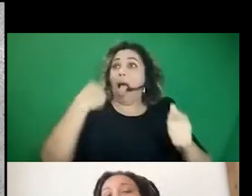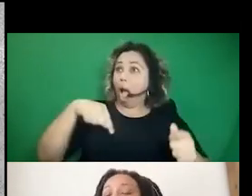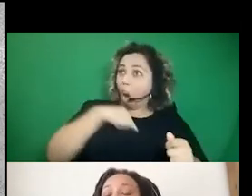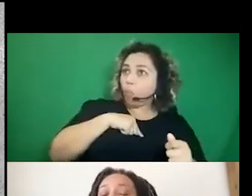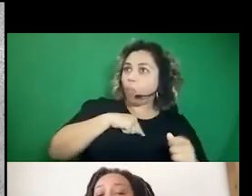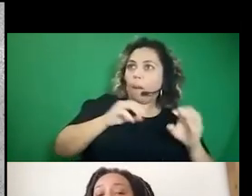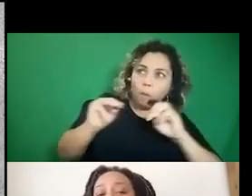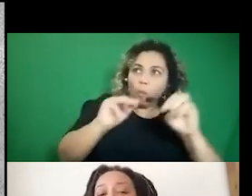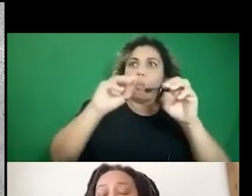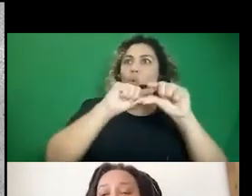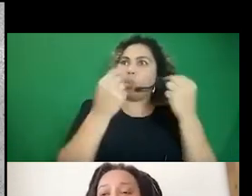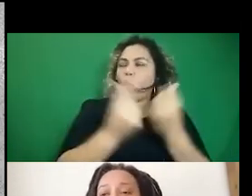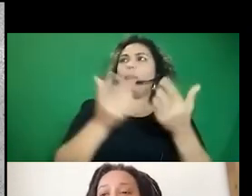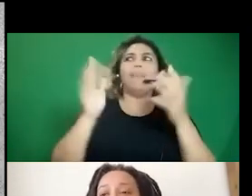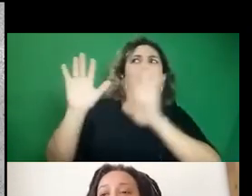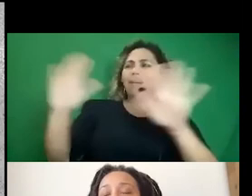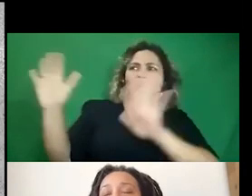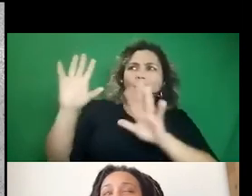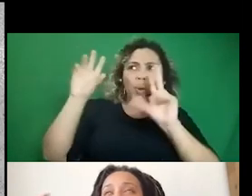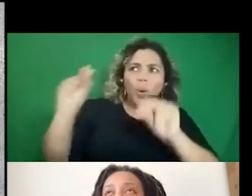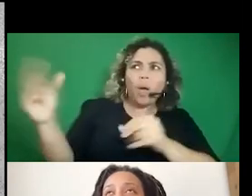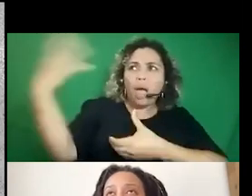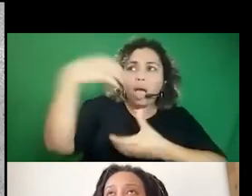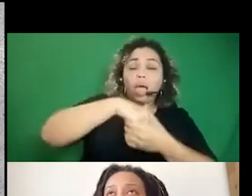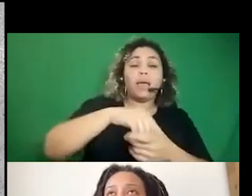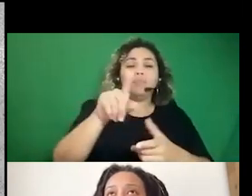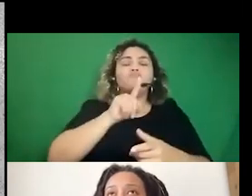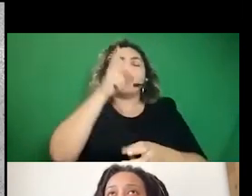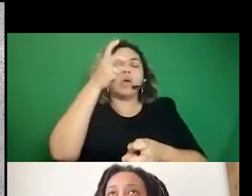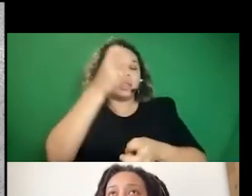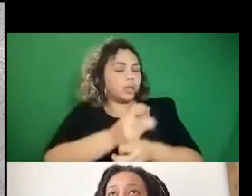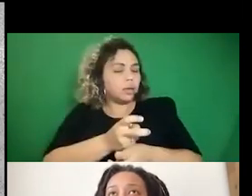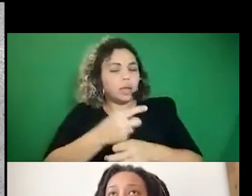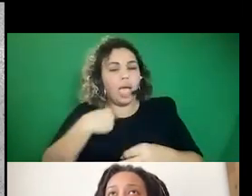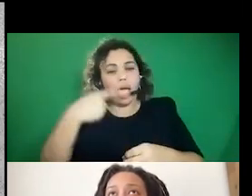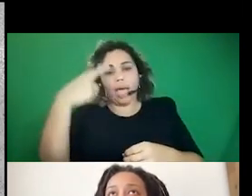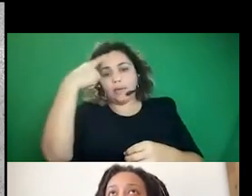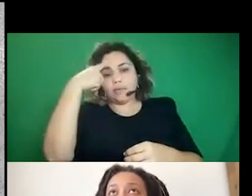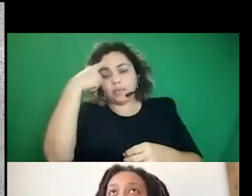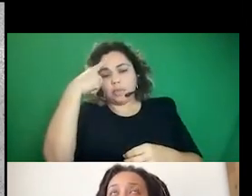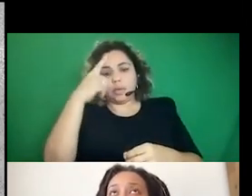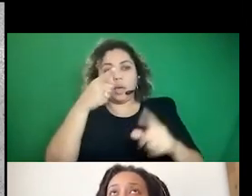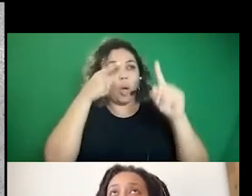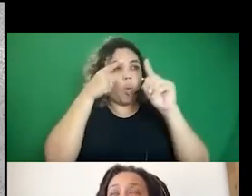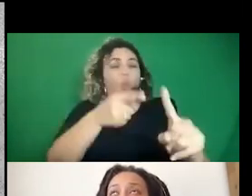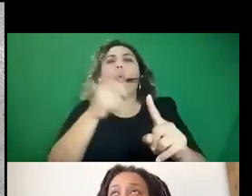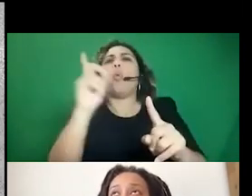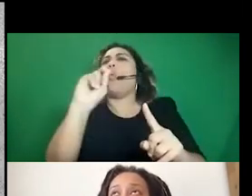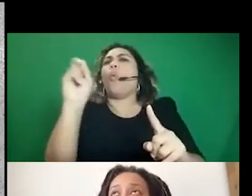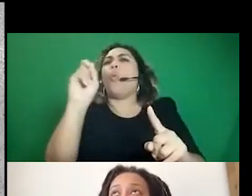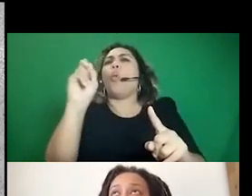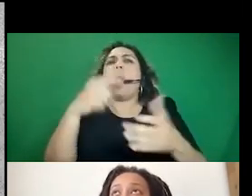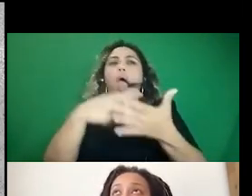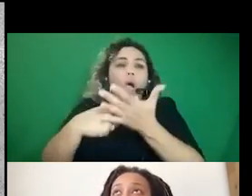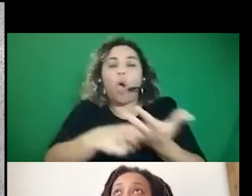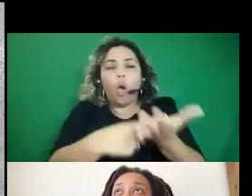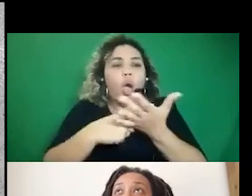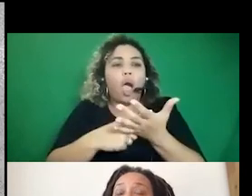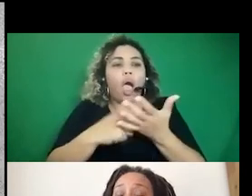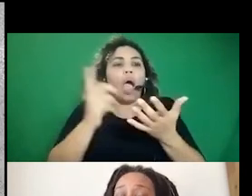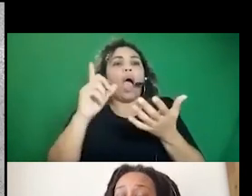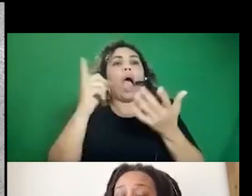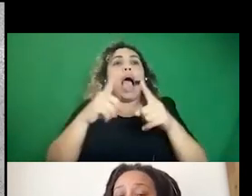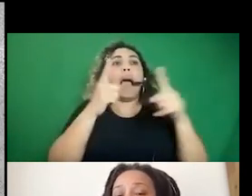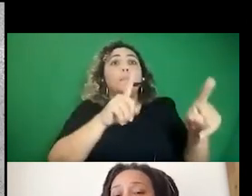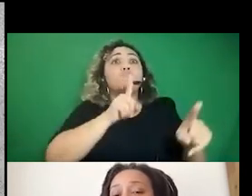personas de forza por ejemplo por ejemplo que están tratando de desacreditar el movimiento entonces es